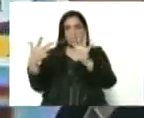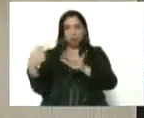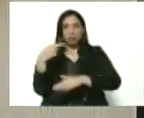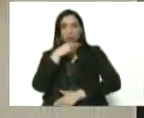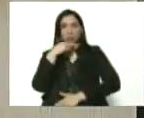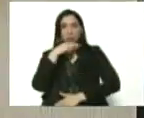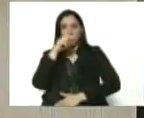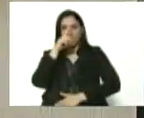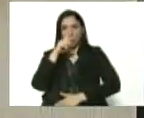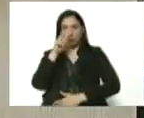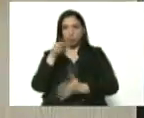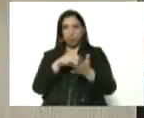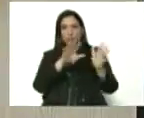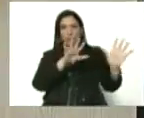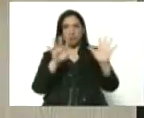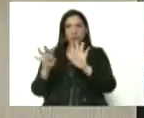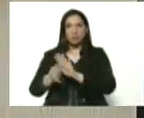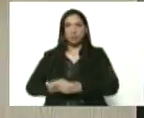octubre del año